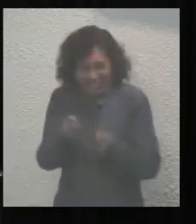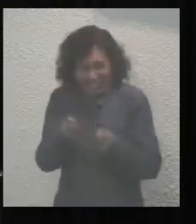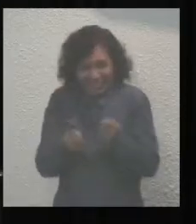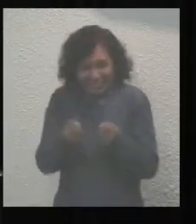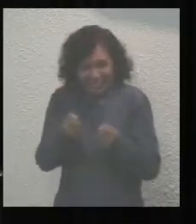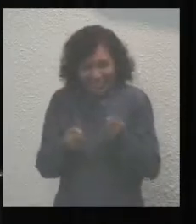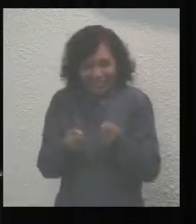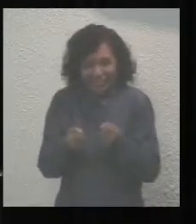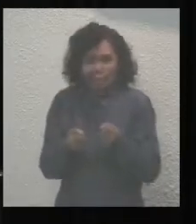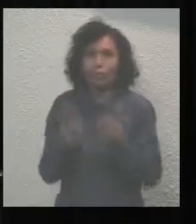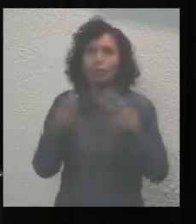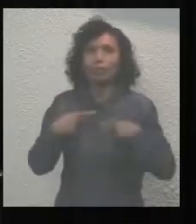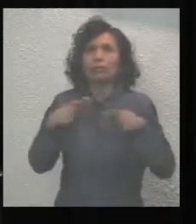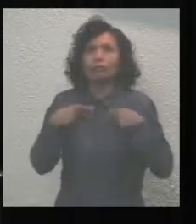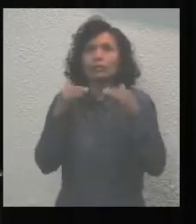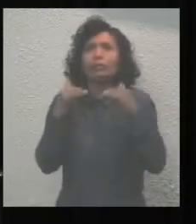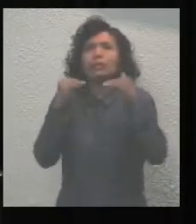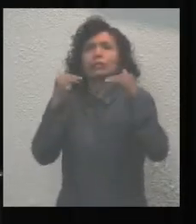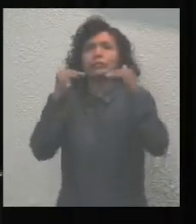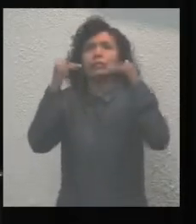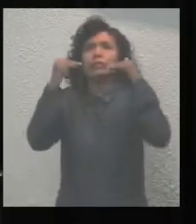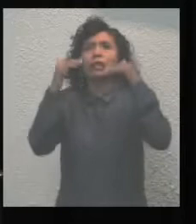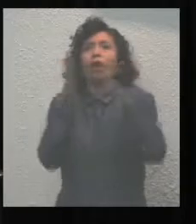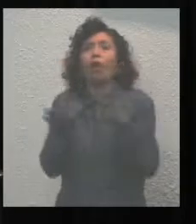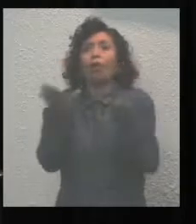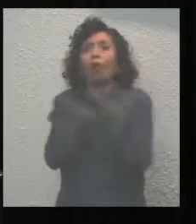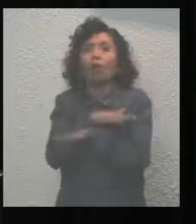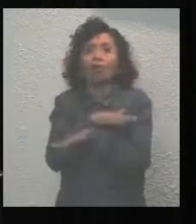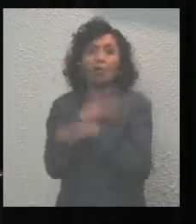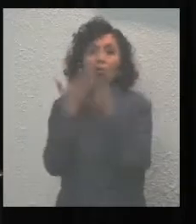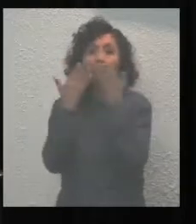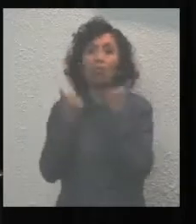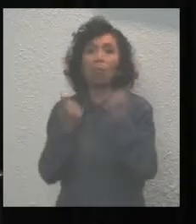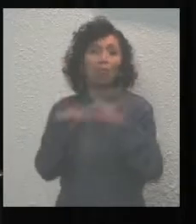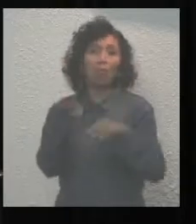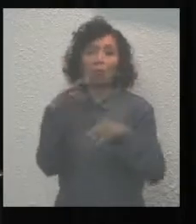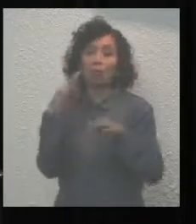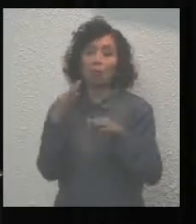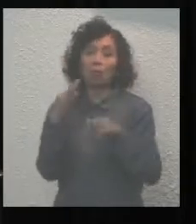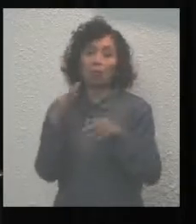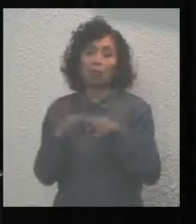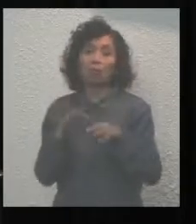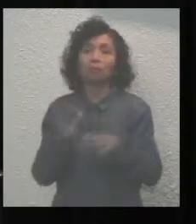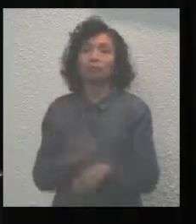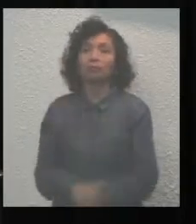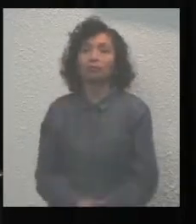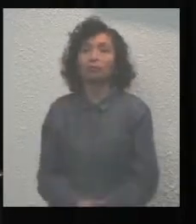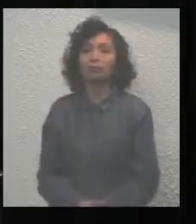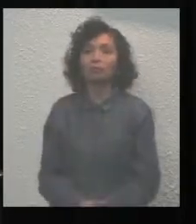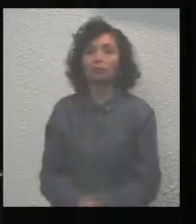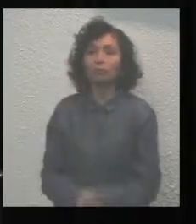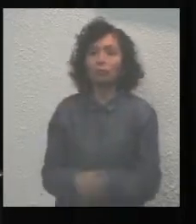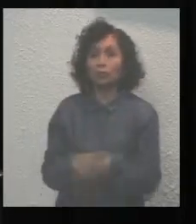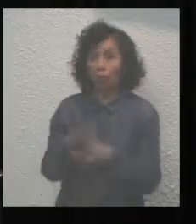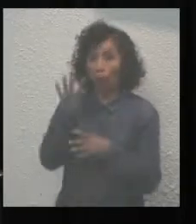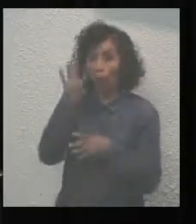en la zozobra de esperar un cambio prometido y nunca cumplido. Cito: llovió durante